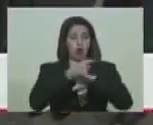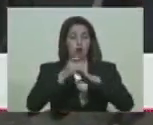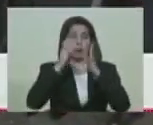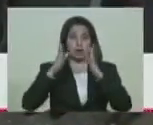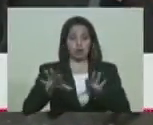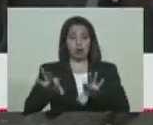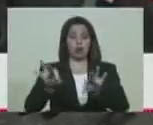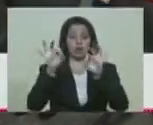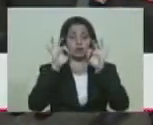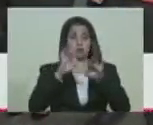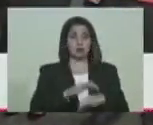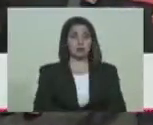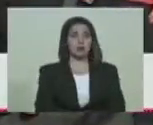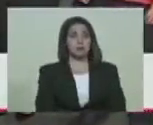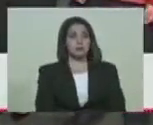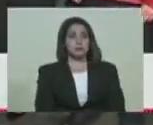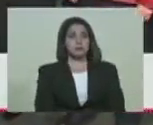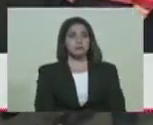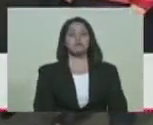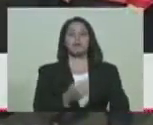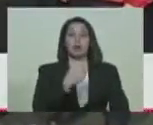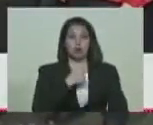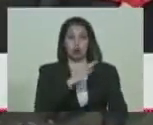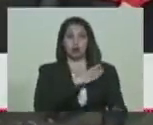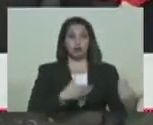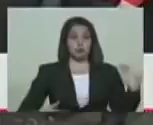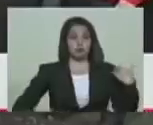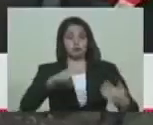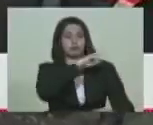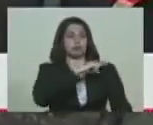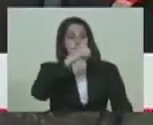gobernadoras electos. Yo como jefe de Estado,